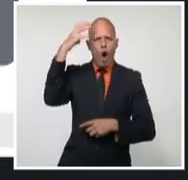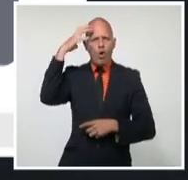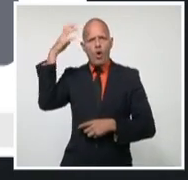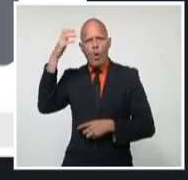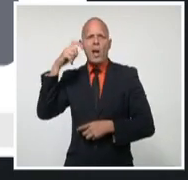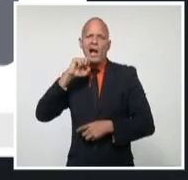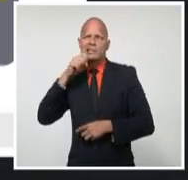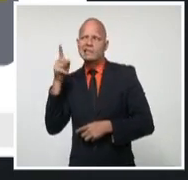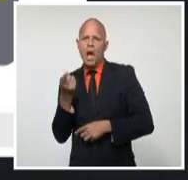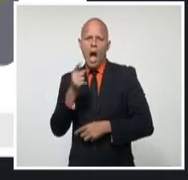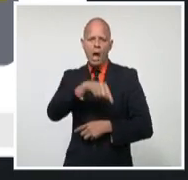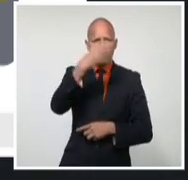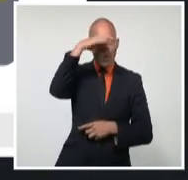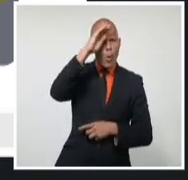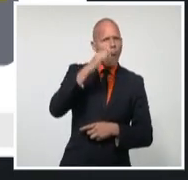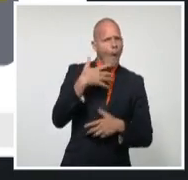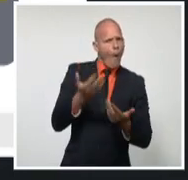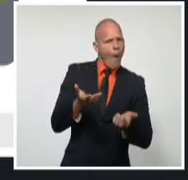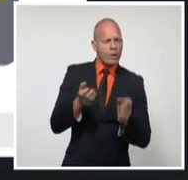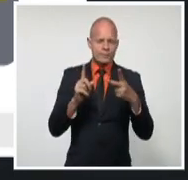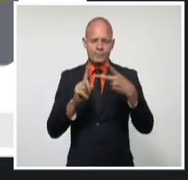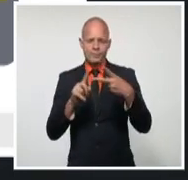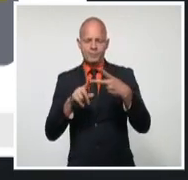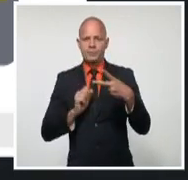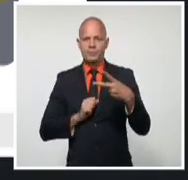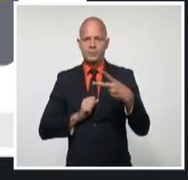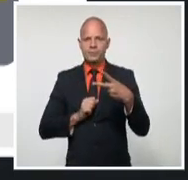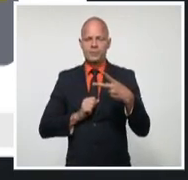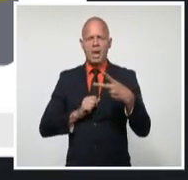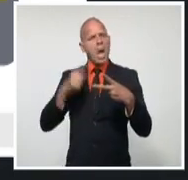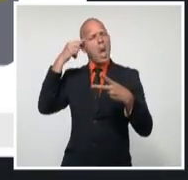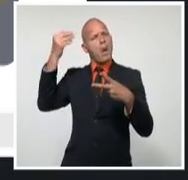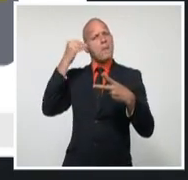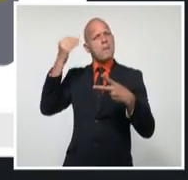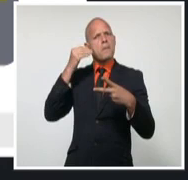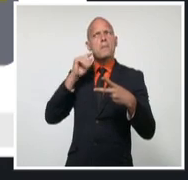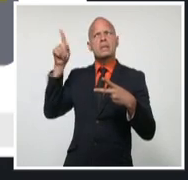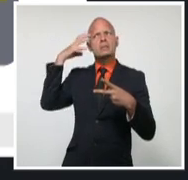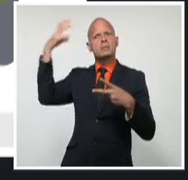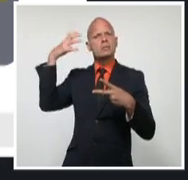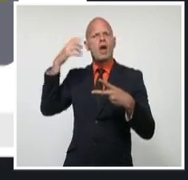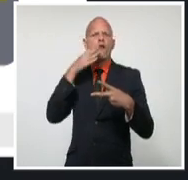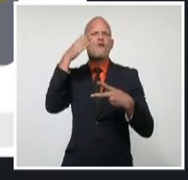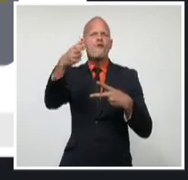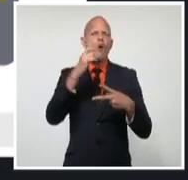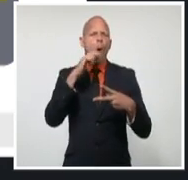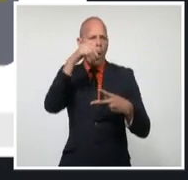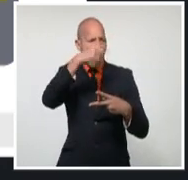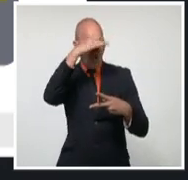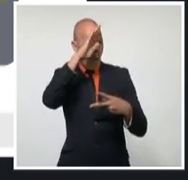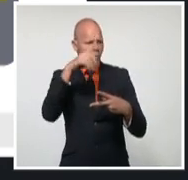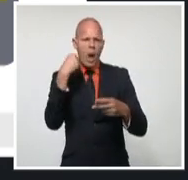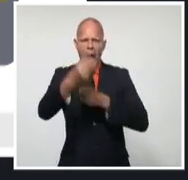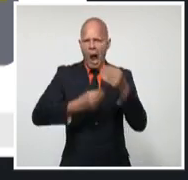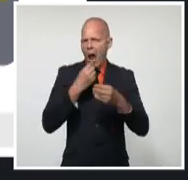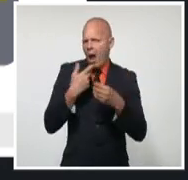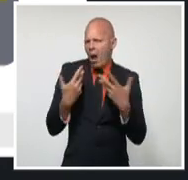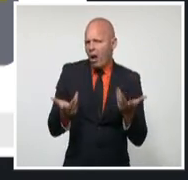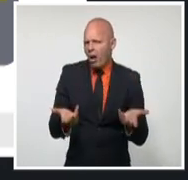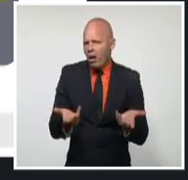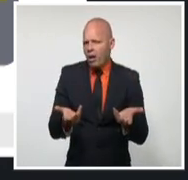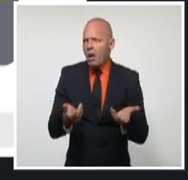la política de los Estados Unidos hacia Cuba con una mirada al futuro inmediato? ¿Qué cree que debería cambiarse con respecto a la política